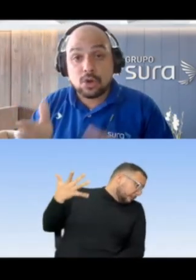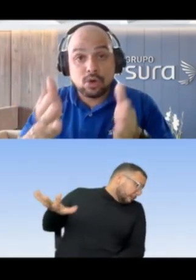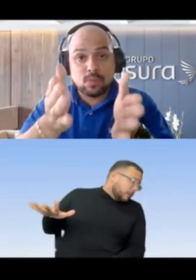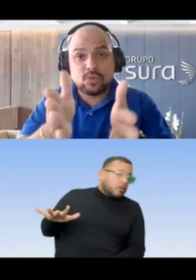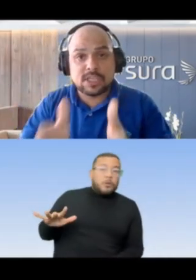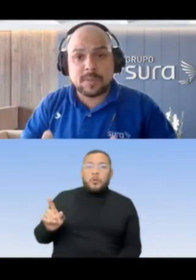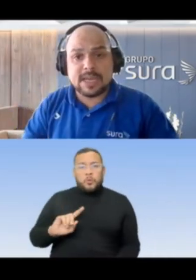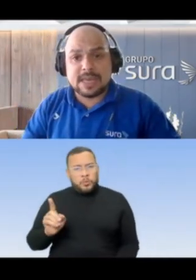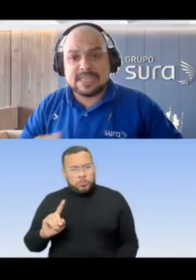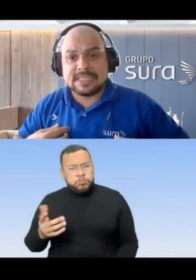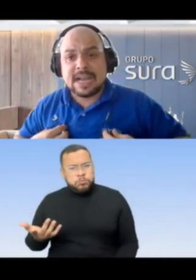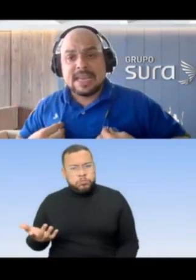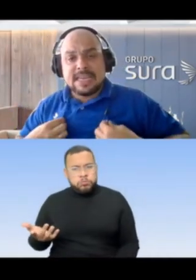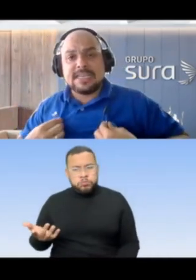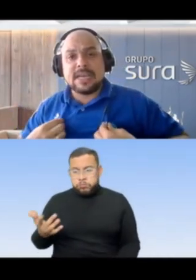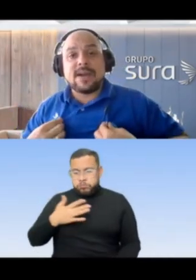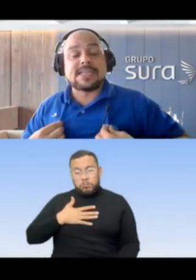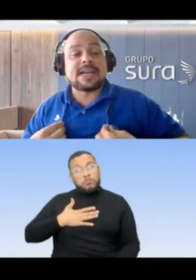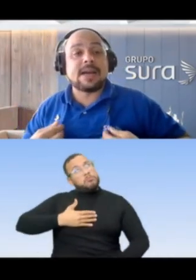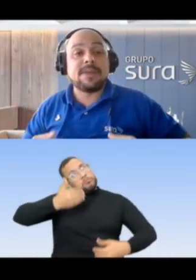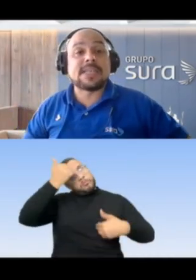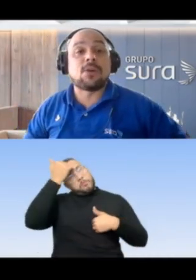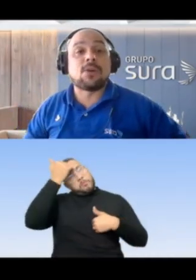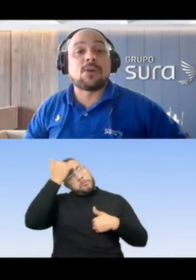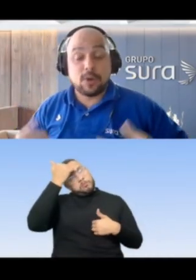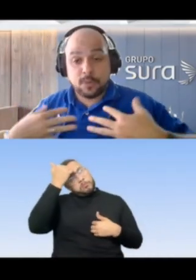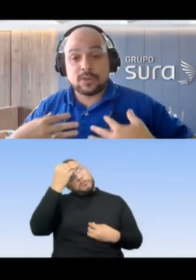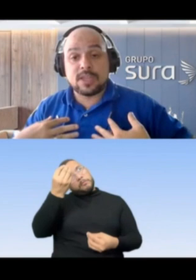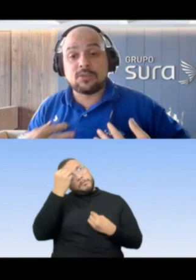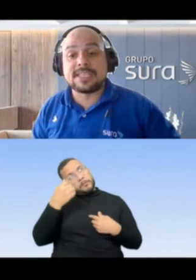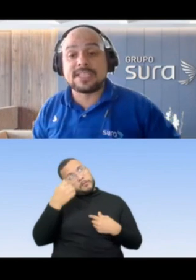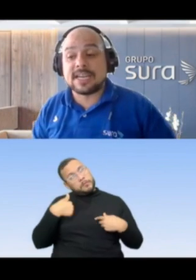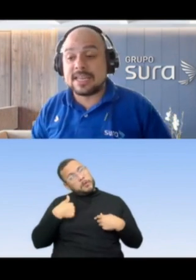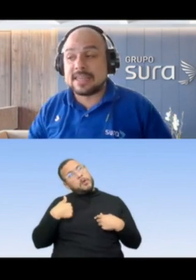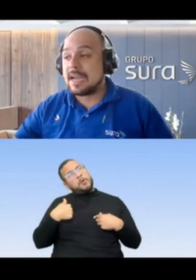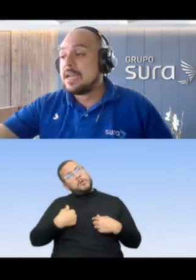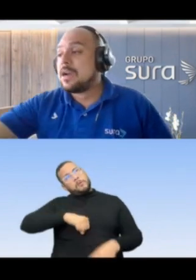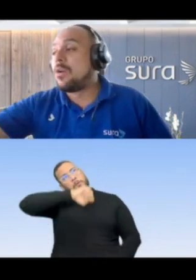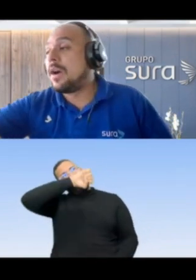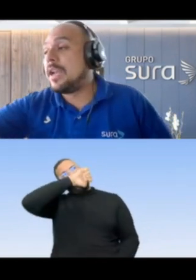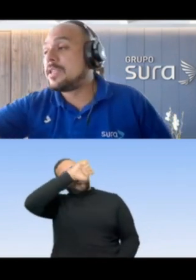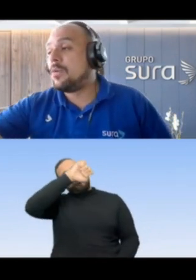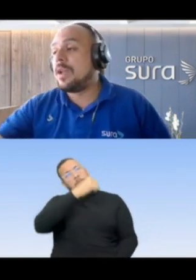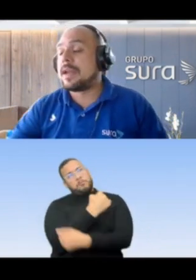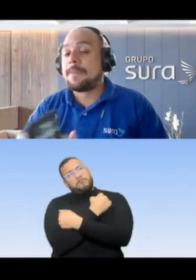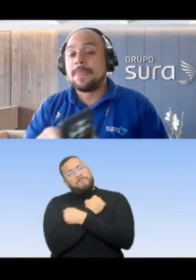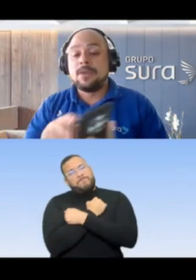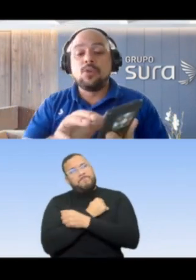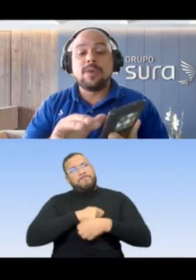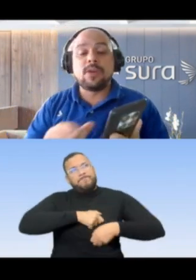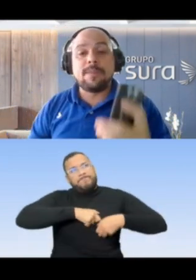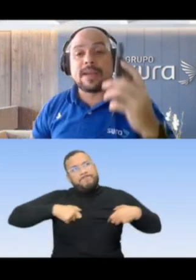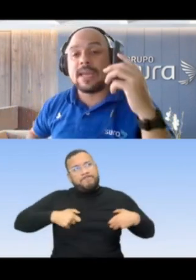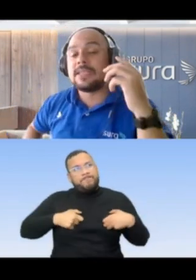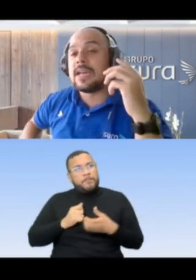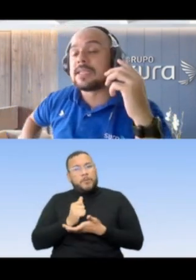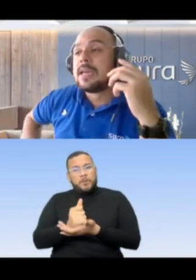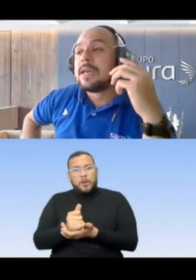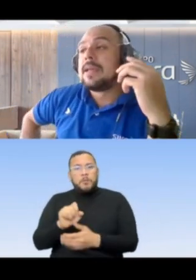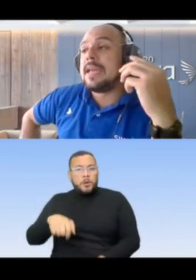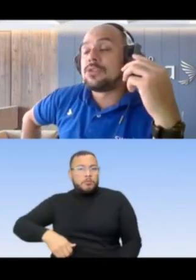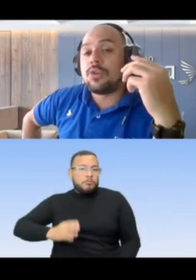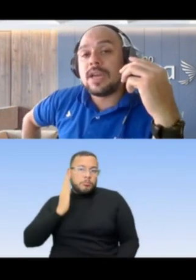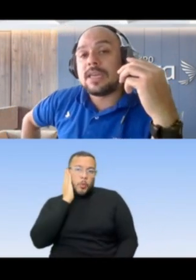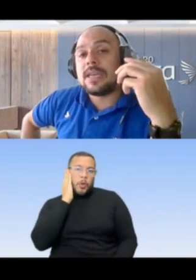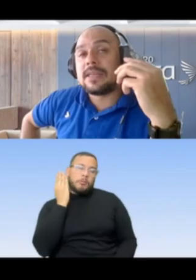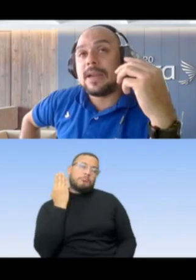fue corriendo. No, como usted es brigadista y lleva esa camisa con amor por dentro de la chaqueta, coja el celular, número de